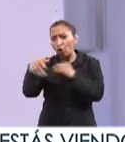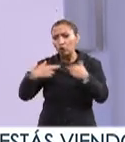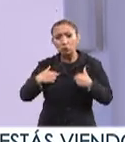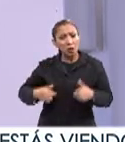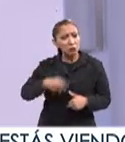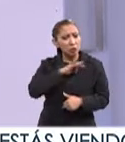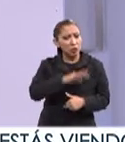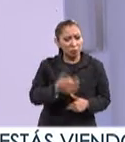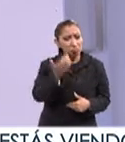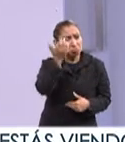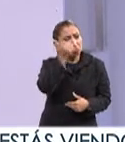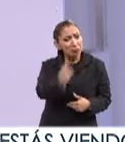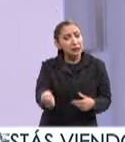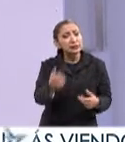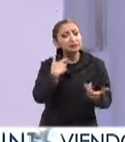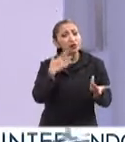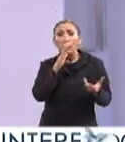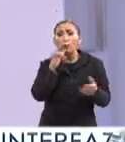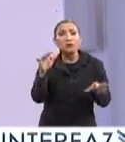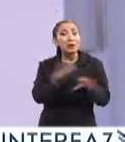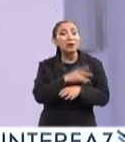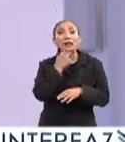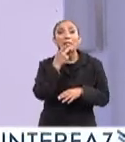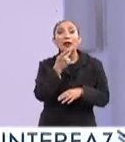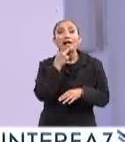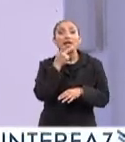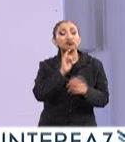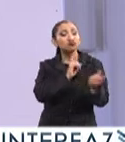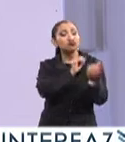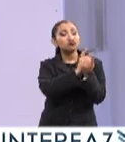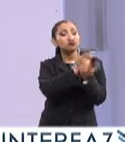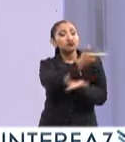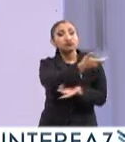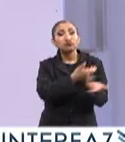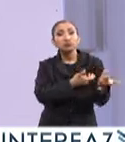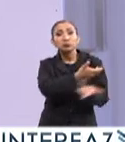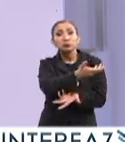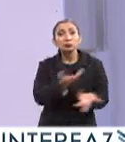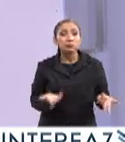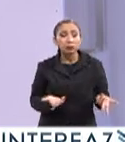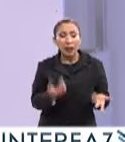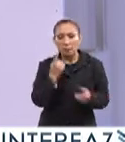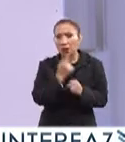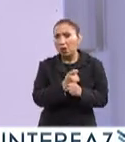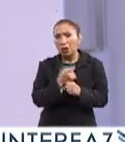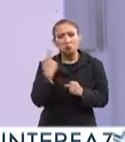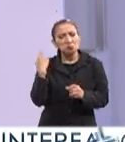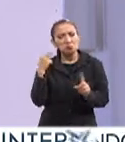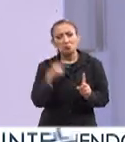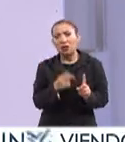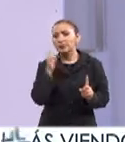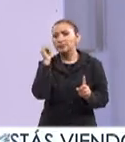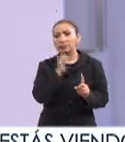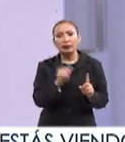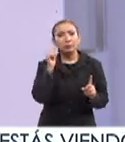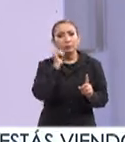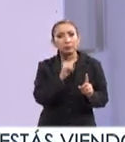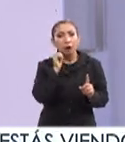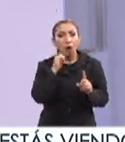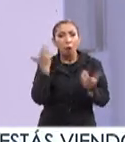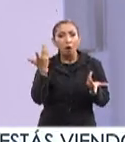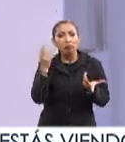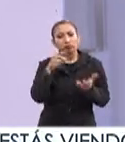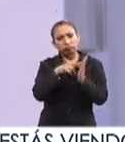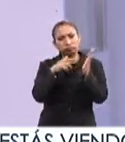seres humanos, que es insustituible, que es poder hablar con el otro. Entonces, el primer paso siempre, como